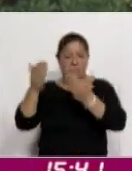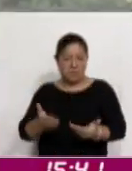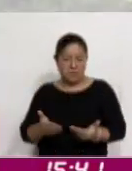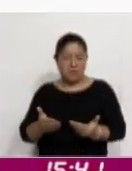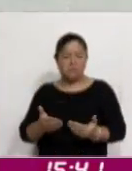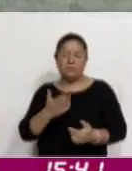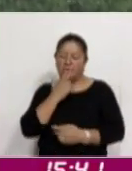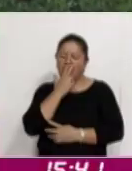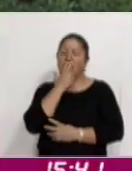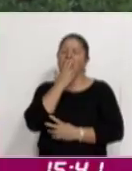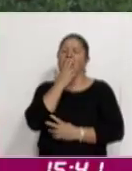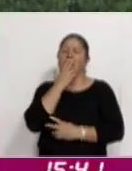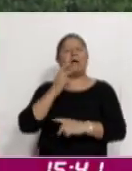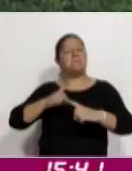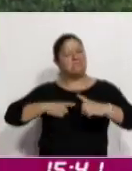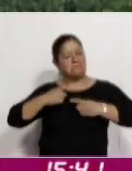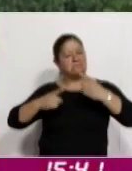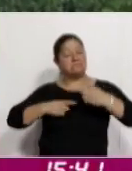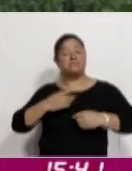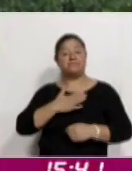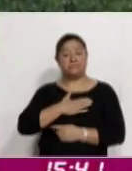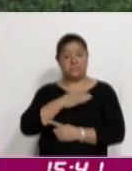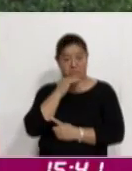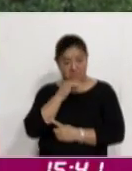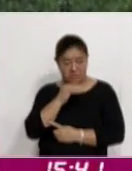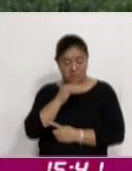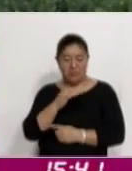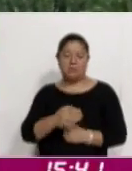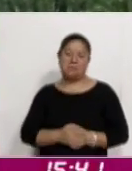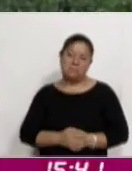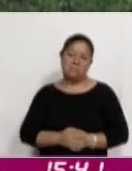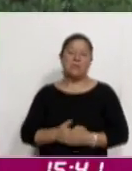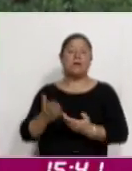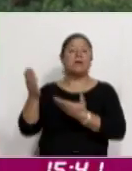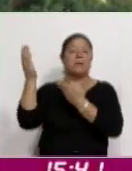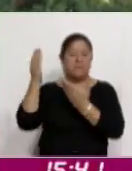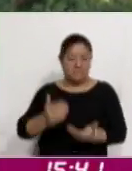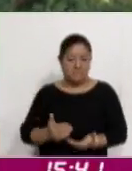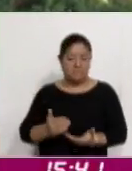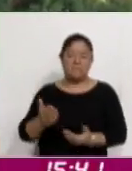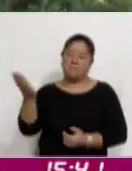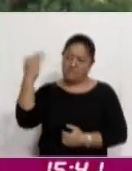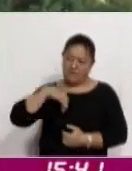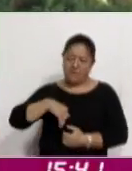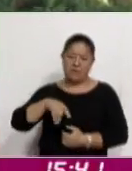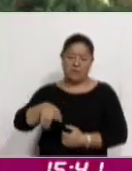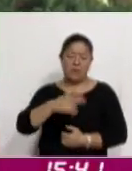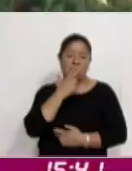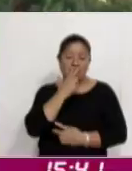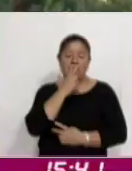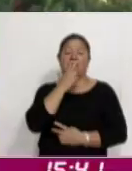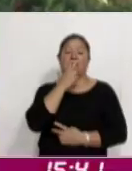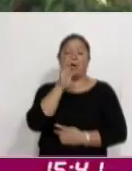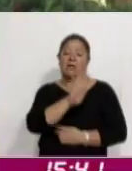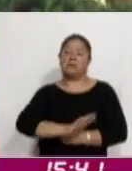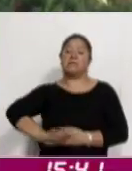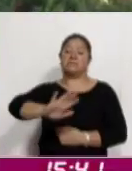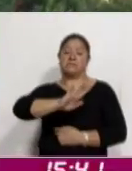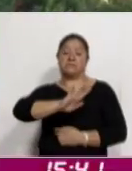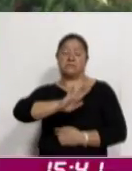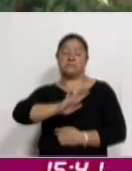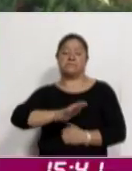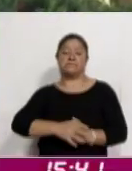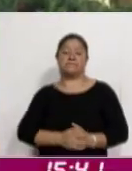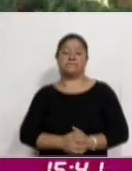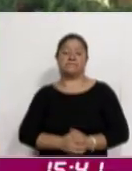un ratito. Pues el mensaje que yo daría pues sería que vengan, lo disfruten y pues que